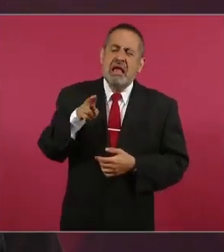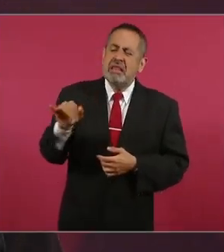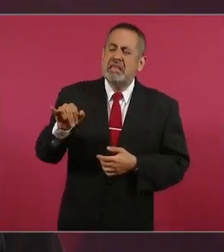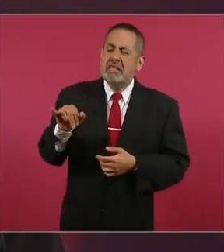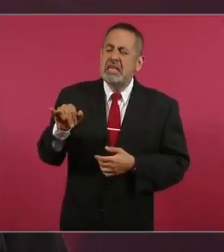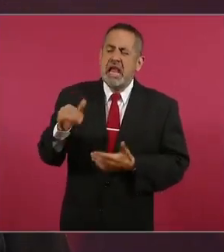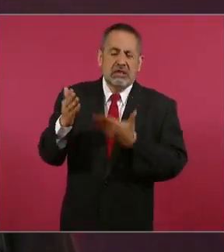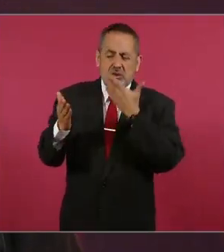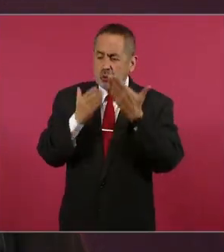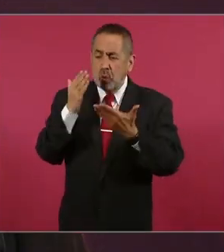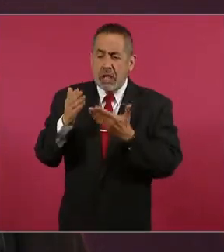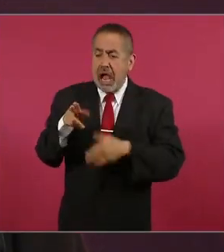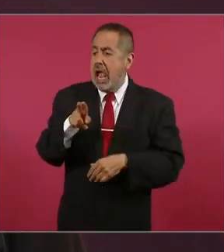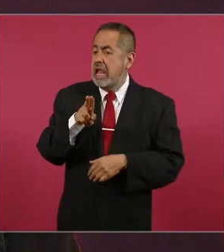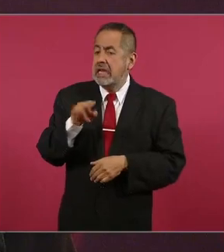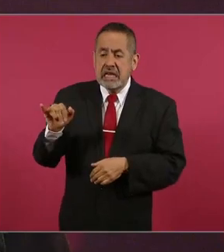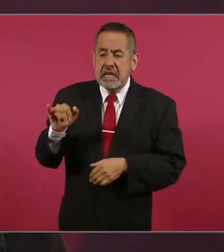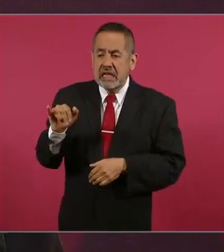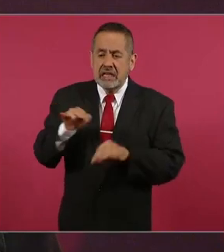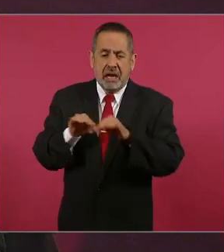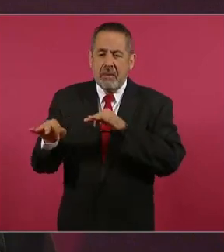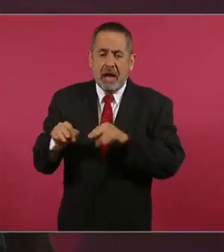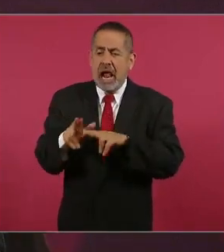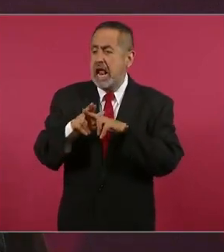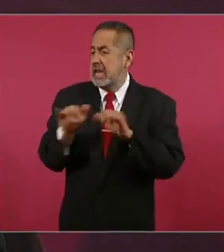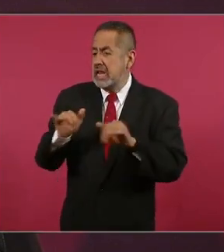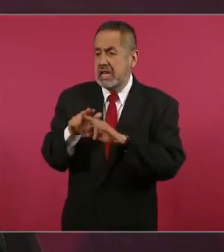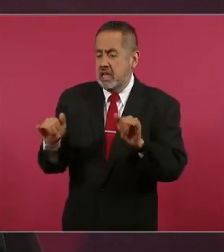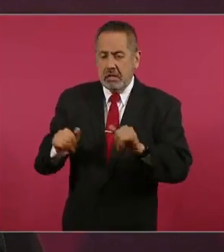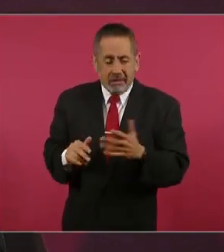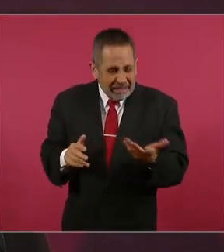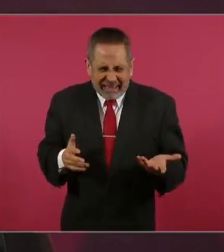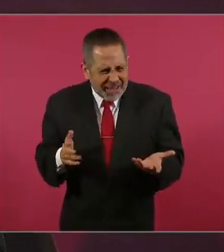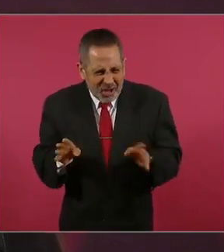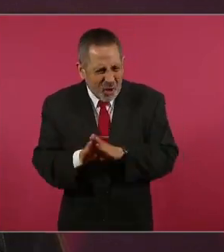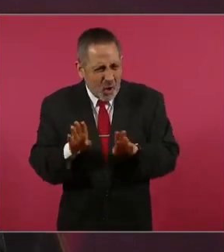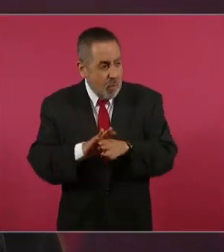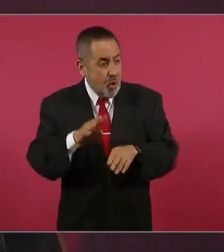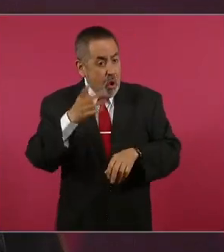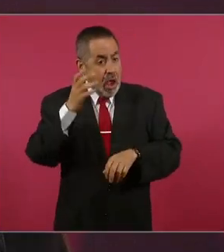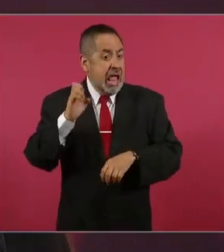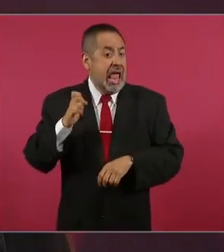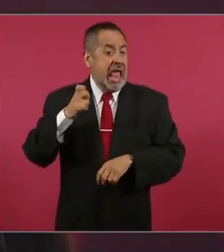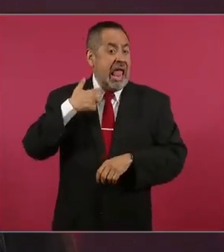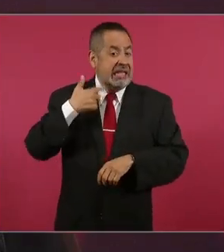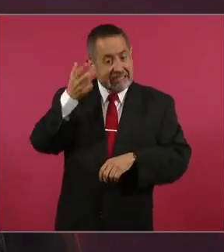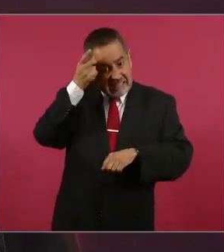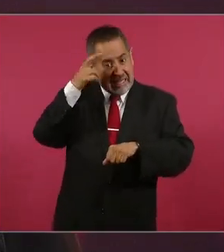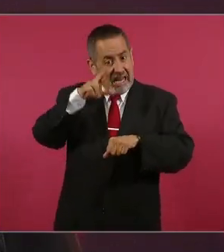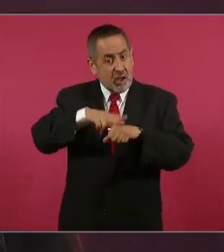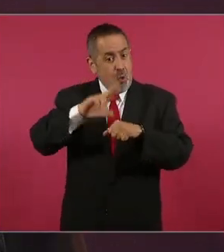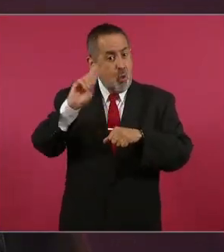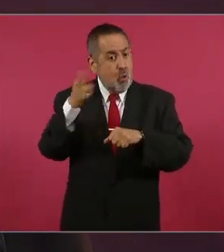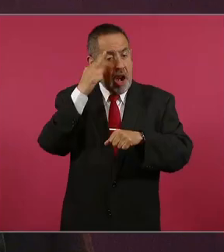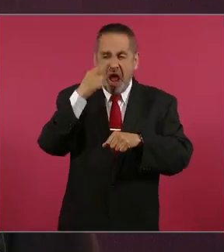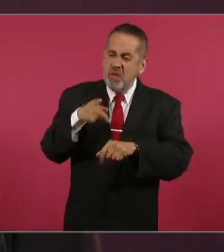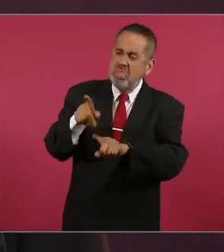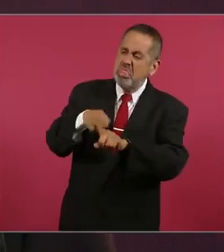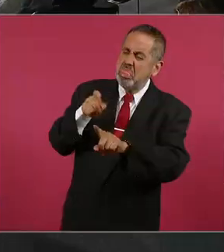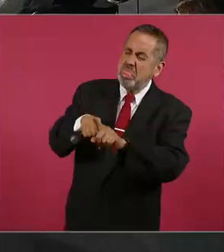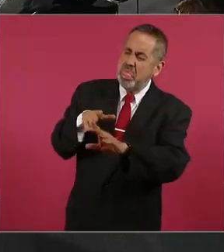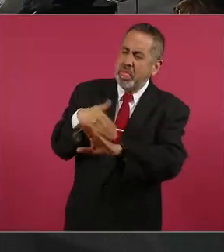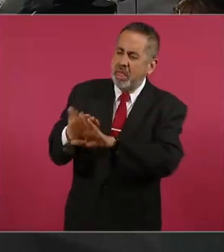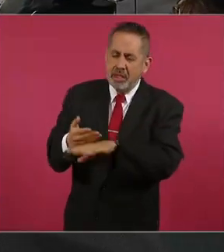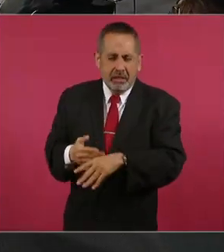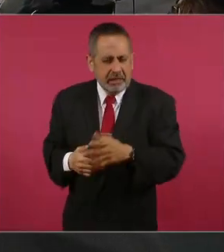ni estudian ni trabajan. Un exrector de la UNAM, para que vean el nivel